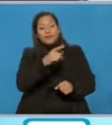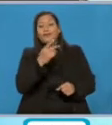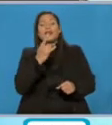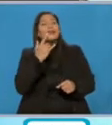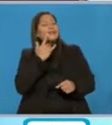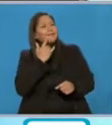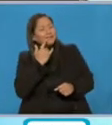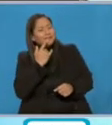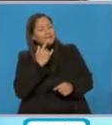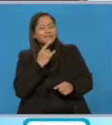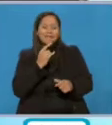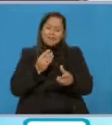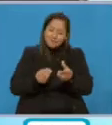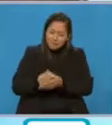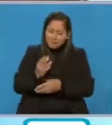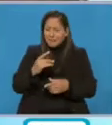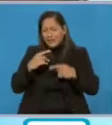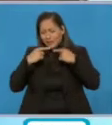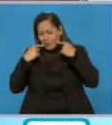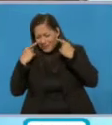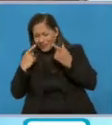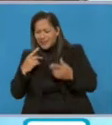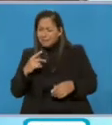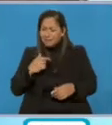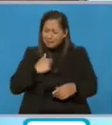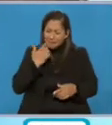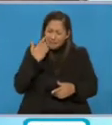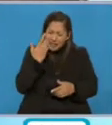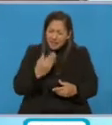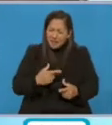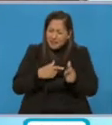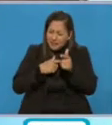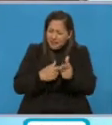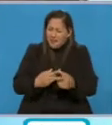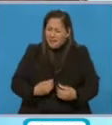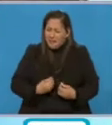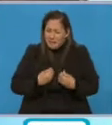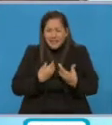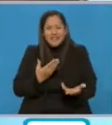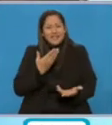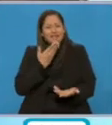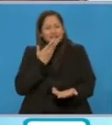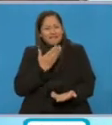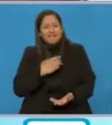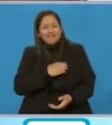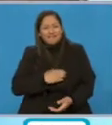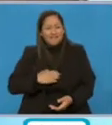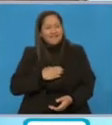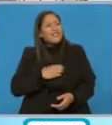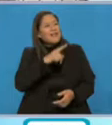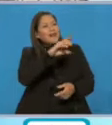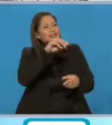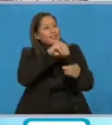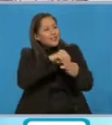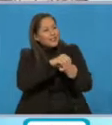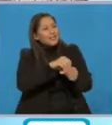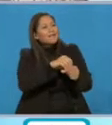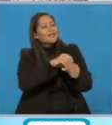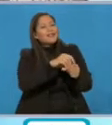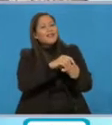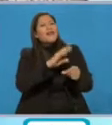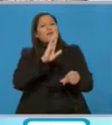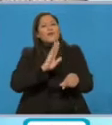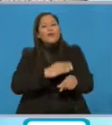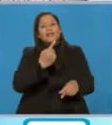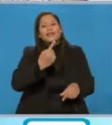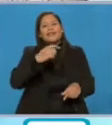y sales con una sonrisa, y, no sé. Con ganas de vivir, de ¿no? vivir, de Claro. abrazar, de... Te dan el secreto de la longevidad.